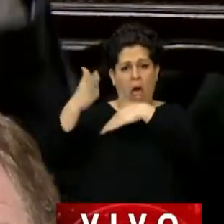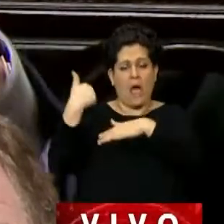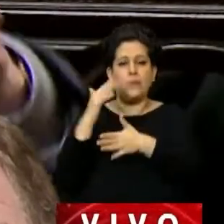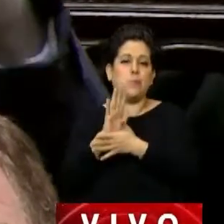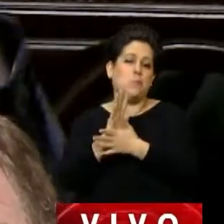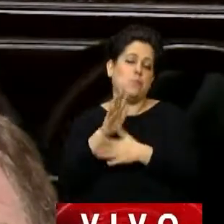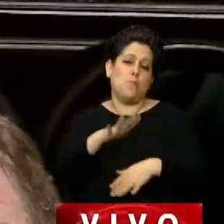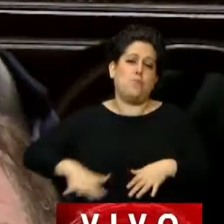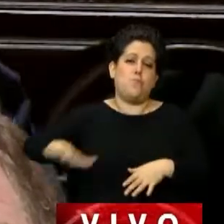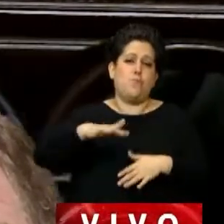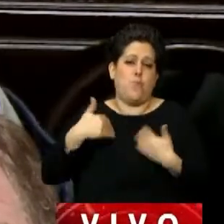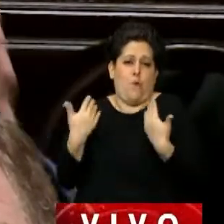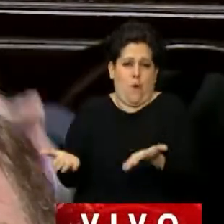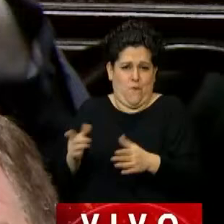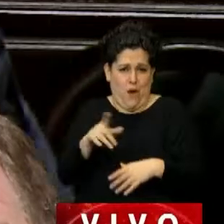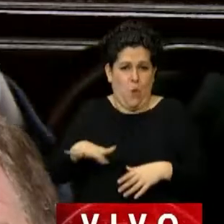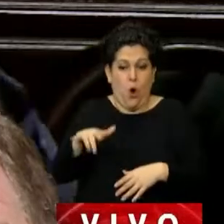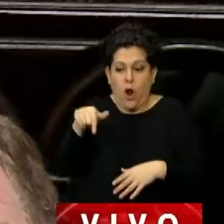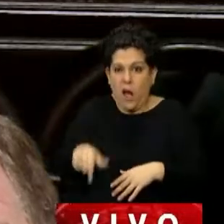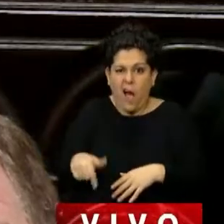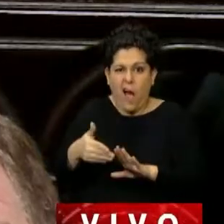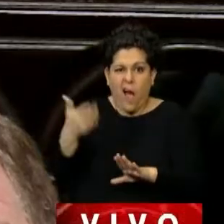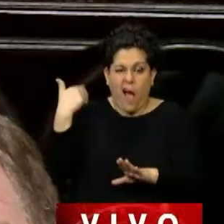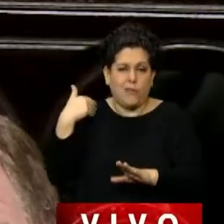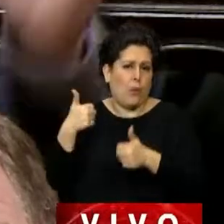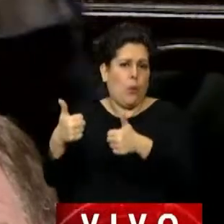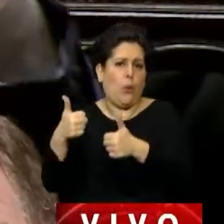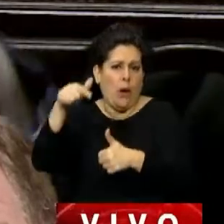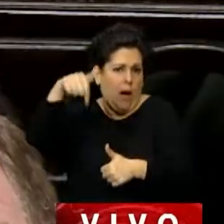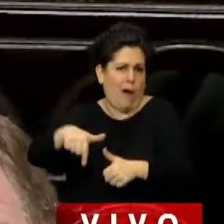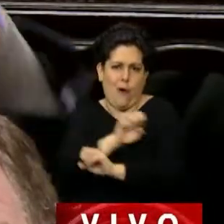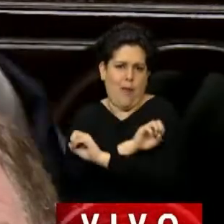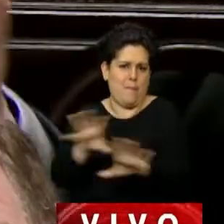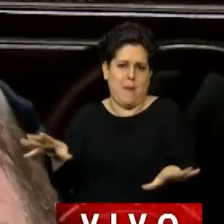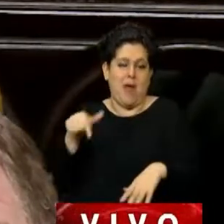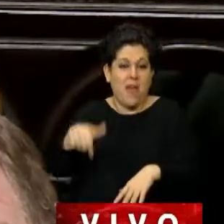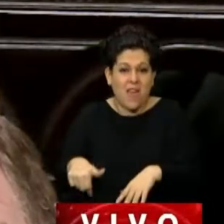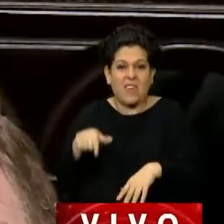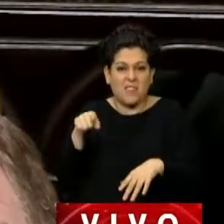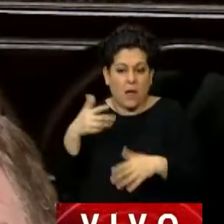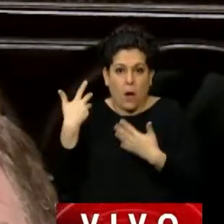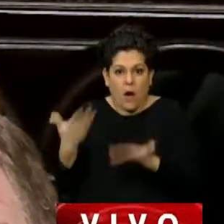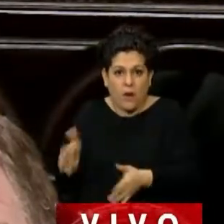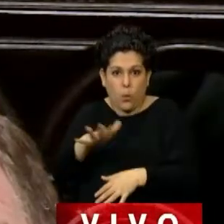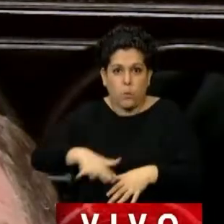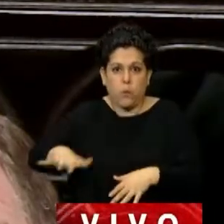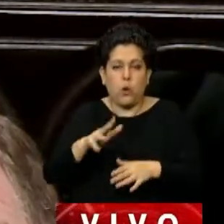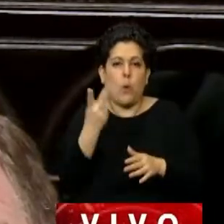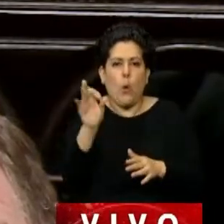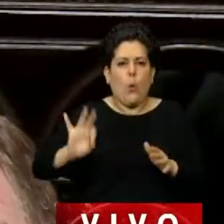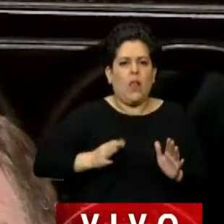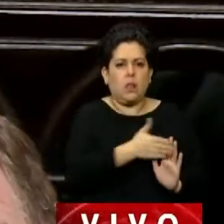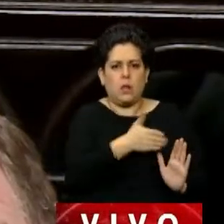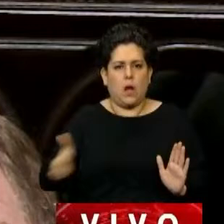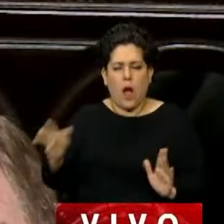del populismo, que dan resultados a corto plazo, se están pagando en este largo plazo. Este largo plazo nos llevó 20 años para tener un aprendizaje